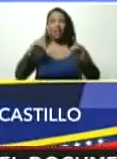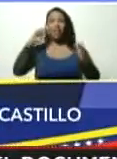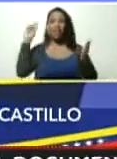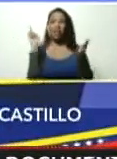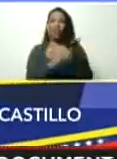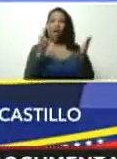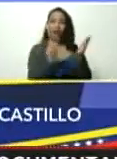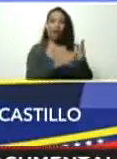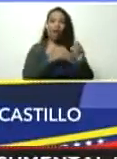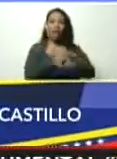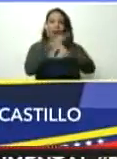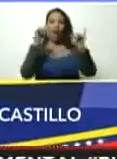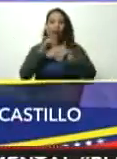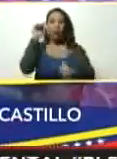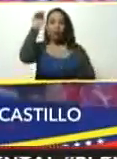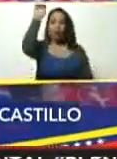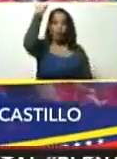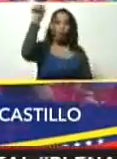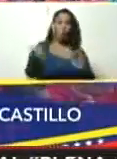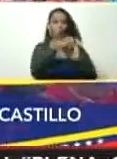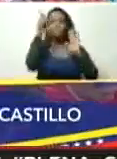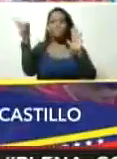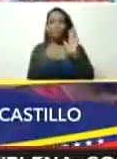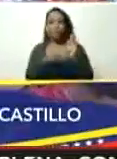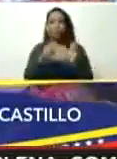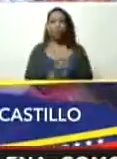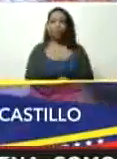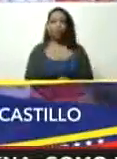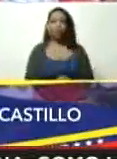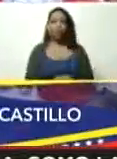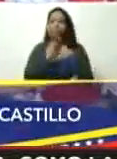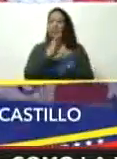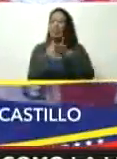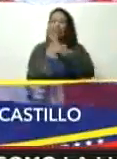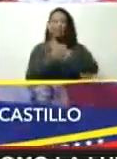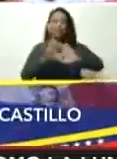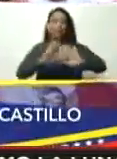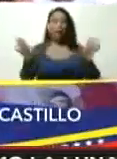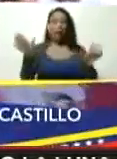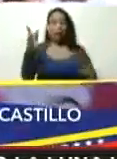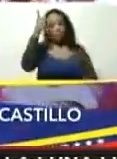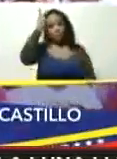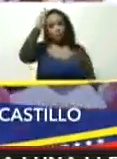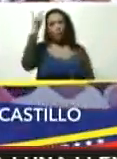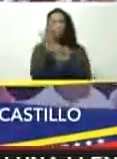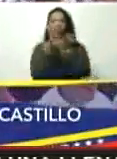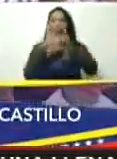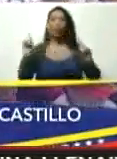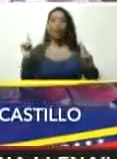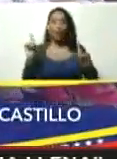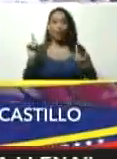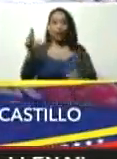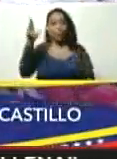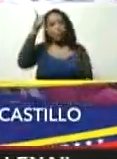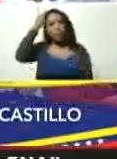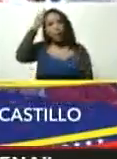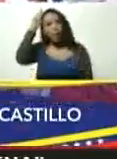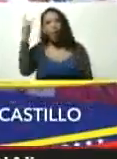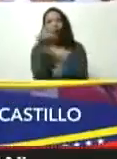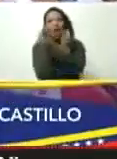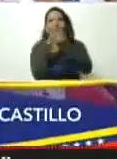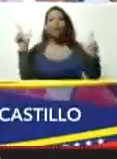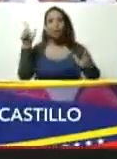de felicidad y de realización plena. Paz para el Perú, democracia para el Perú, igualdad para